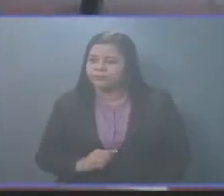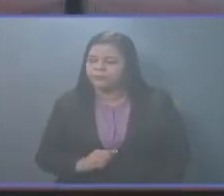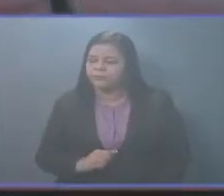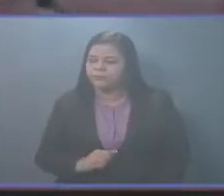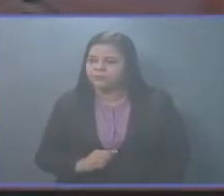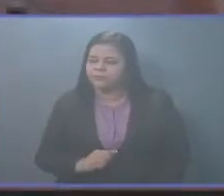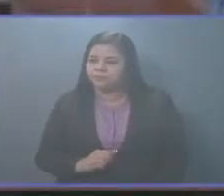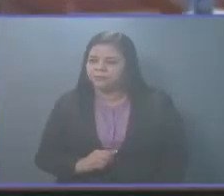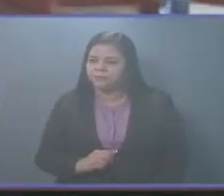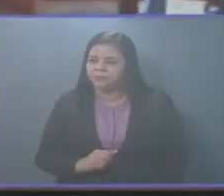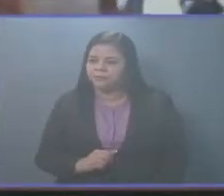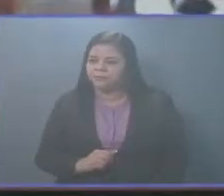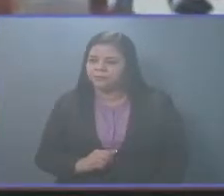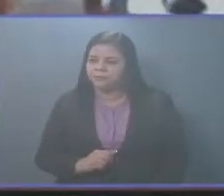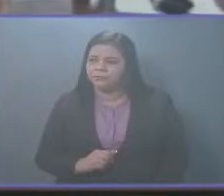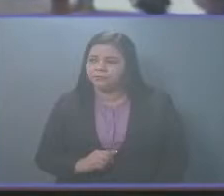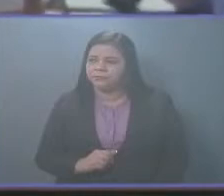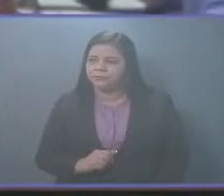Sí.